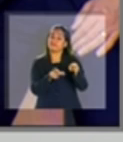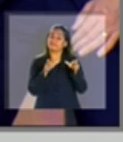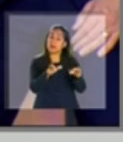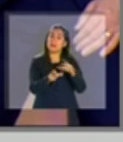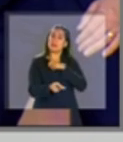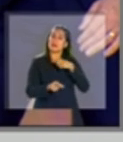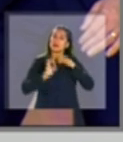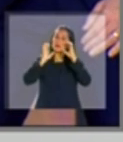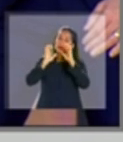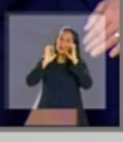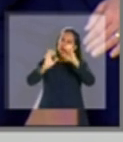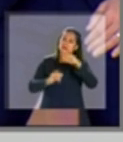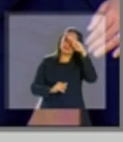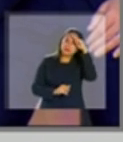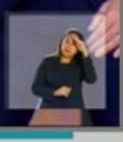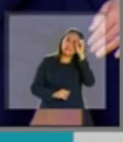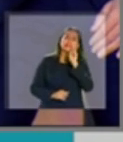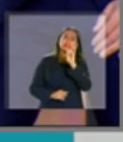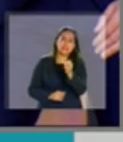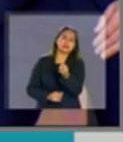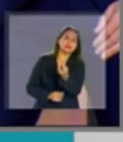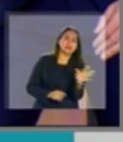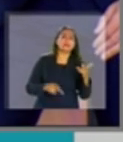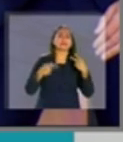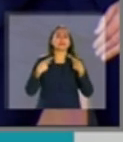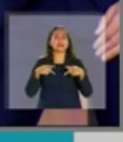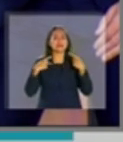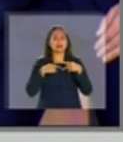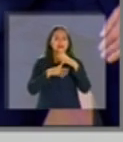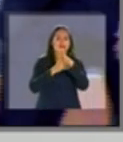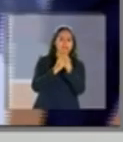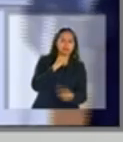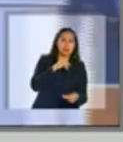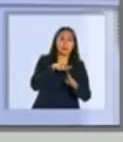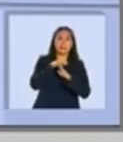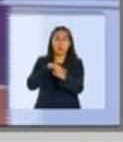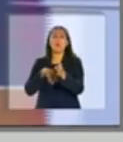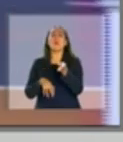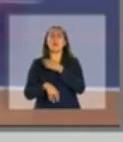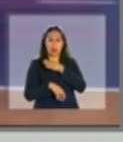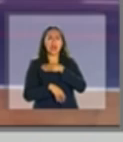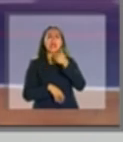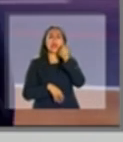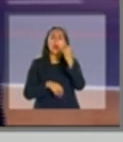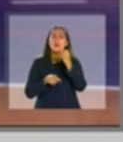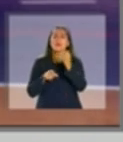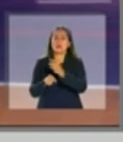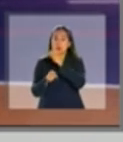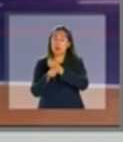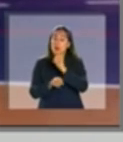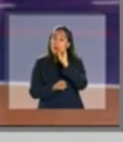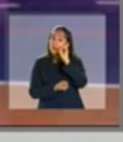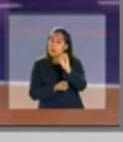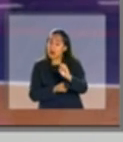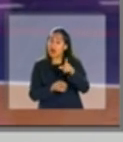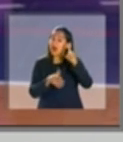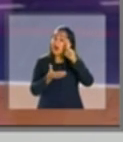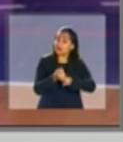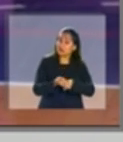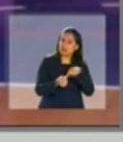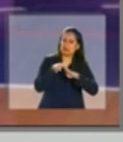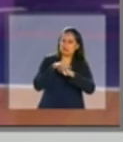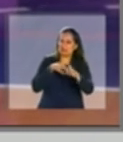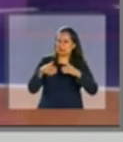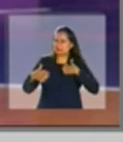de jalar otro voto, ¿no? A lo mejor, sobre todo por todo el enojo que hay contra el actual gobierno y contra el presidente Peña Nieto, que está